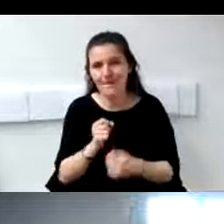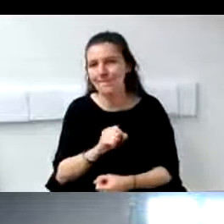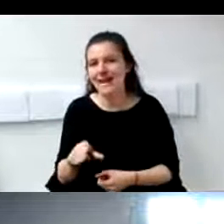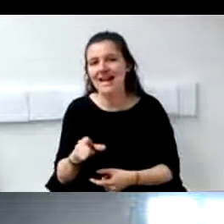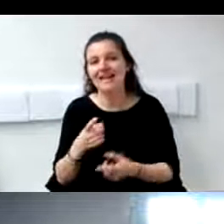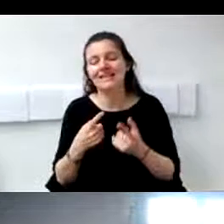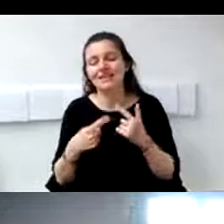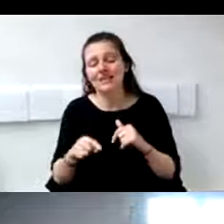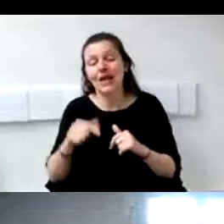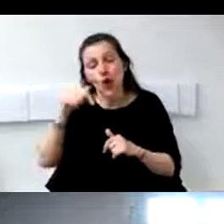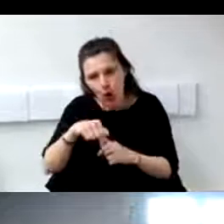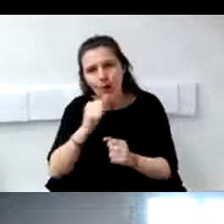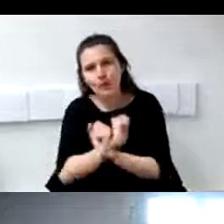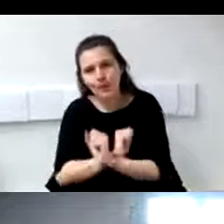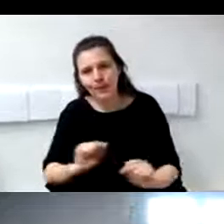Igualmente hoy se reenganchan